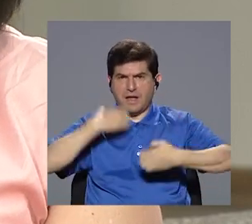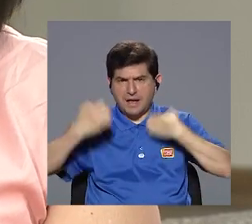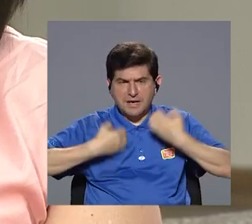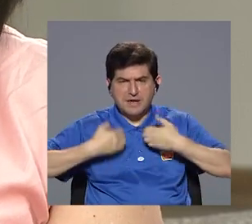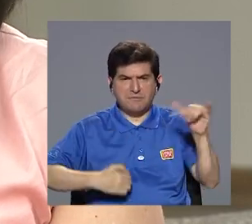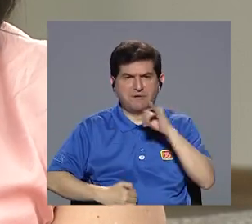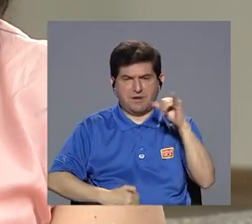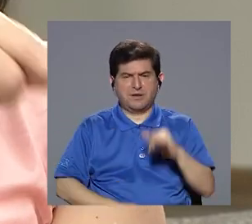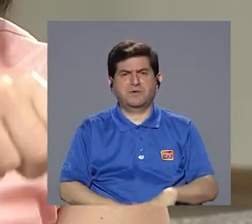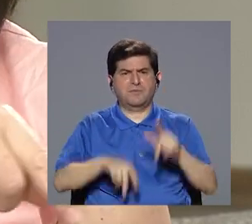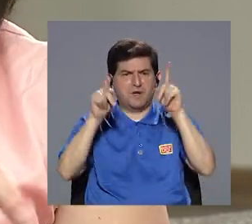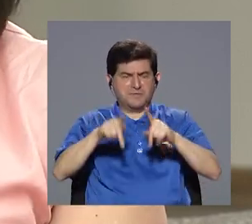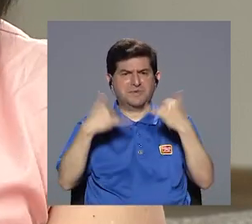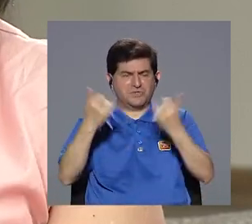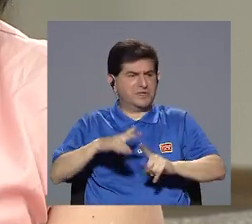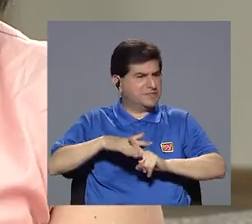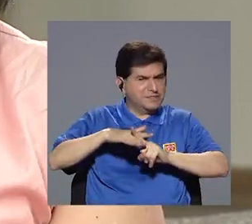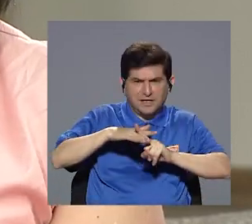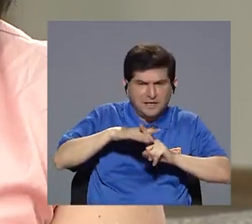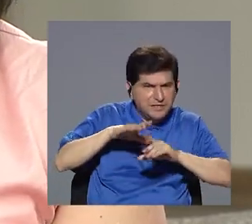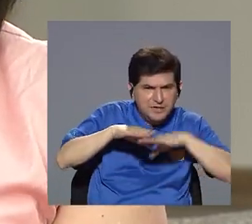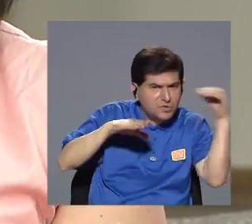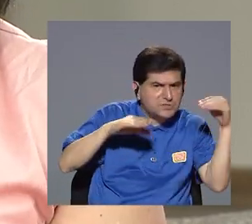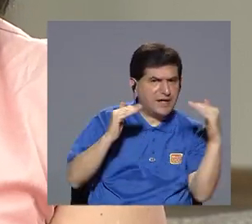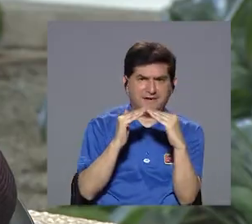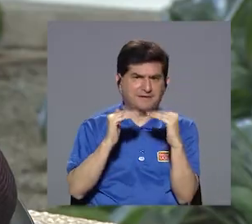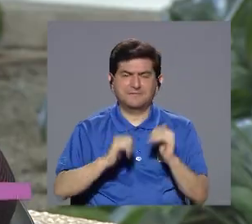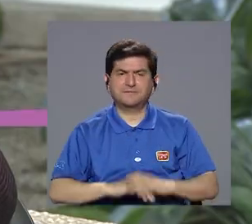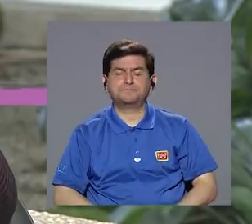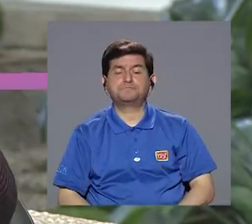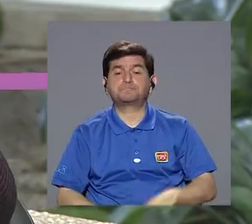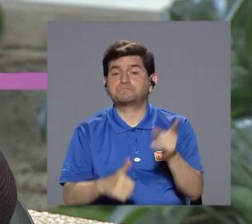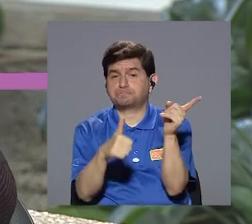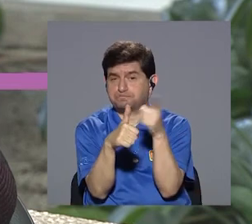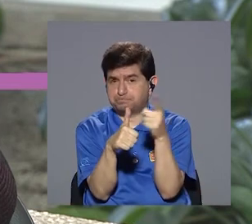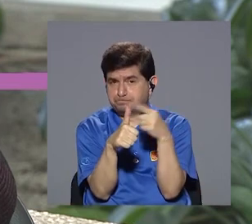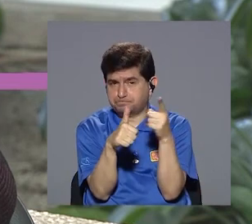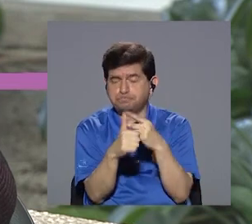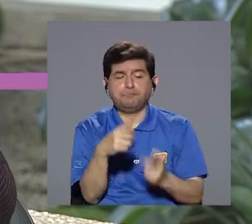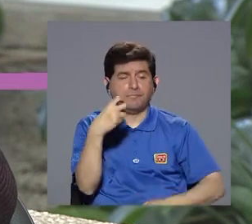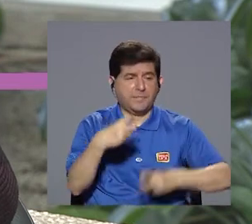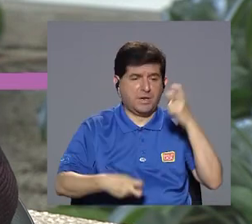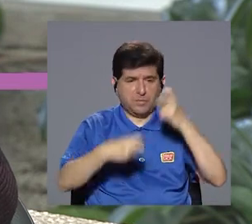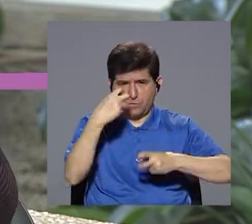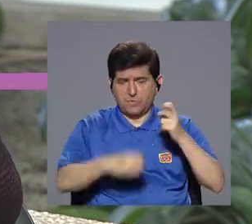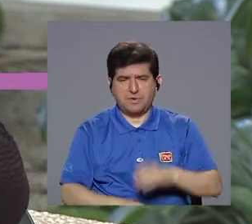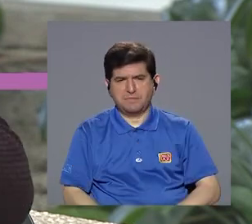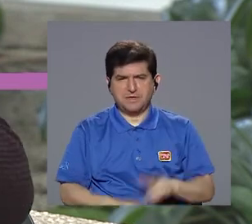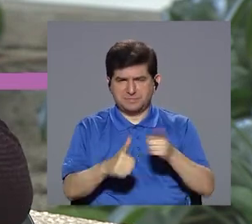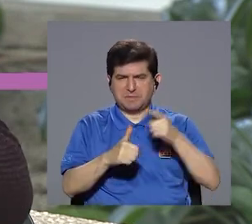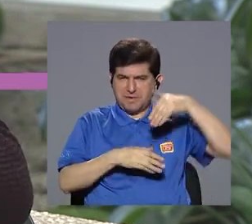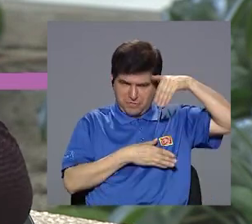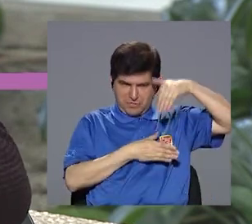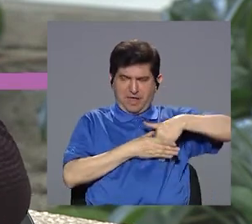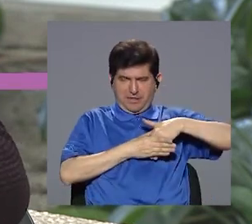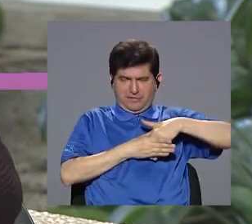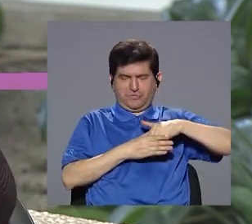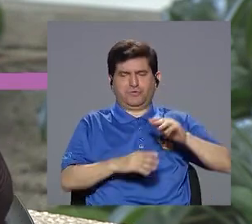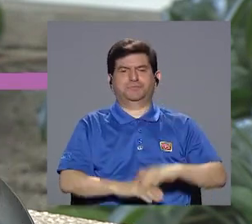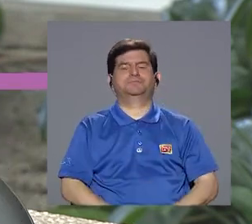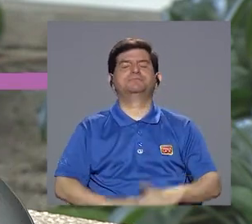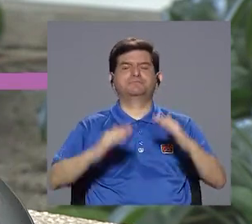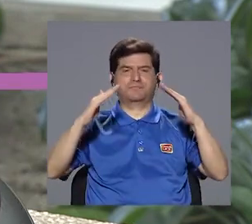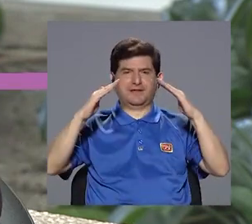usted me decía ahora que también que dejan de salir. Sí. Primero que nada empiezan los conflictos, empecemos de adentro hacia afuera, en ¿verdad? En la